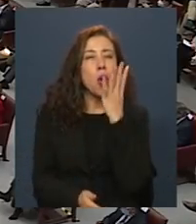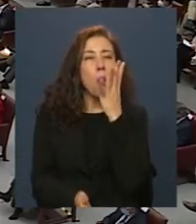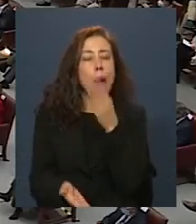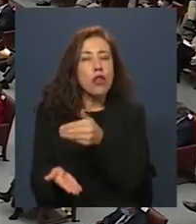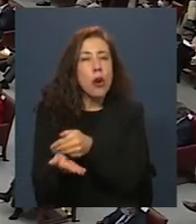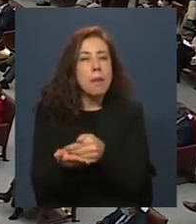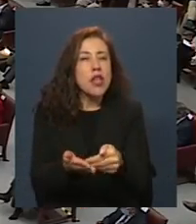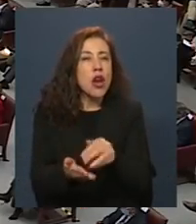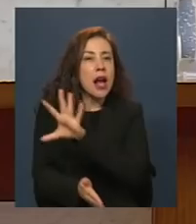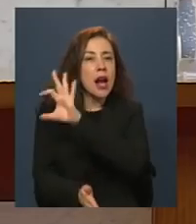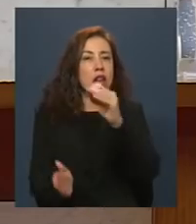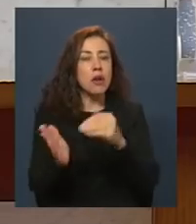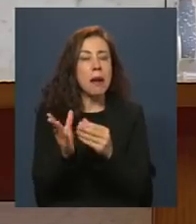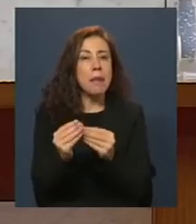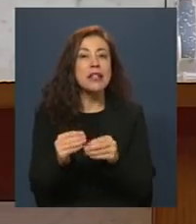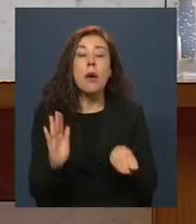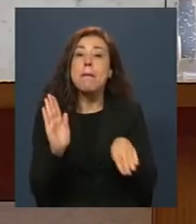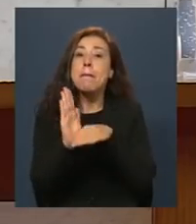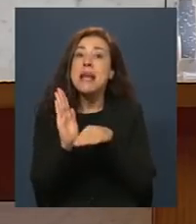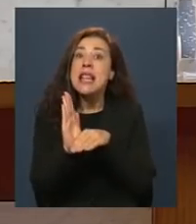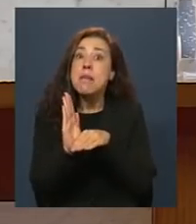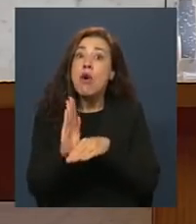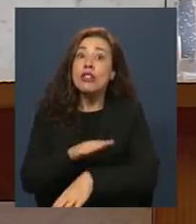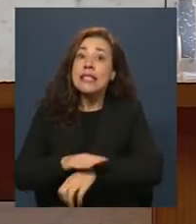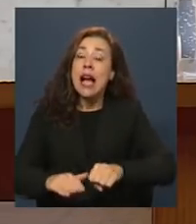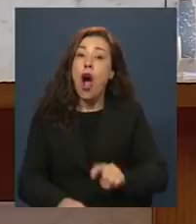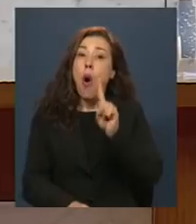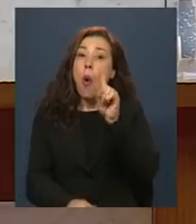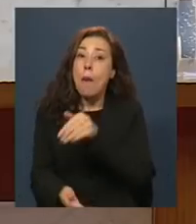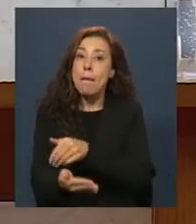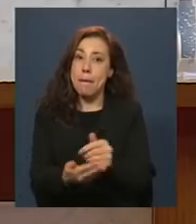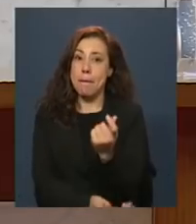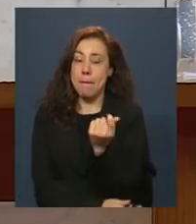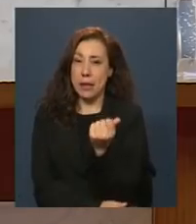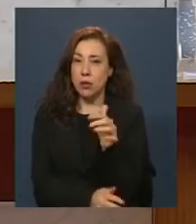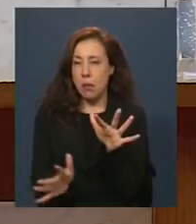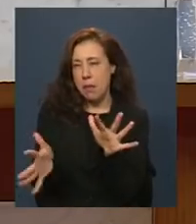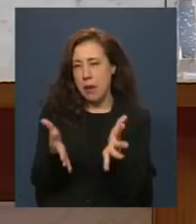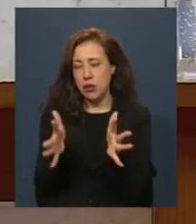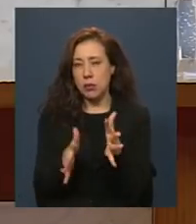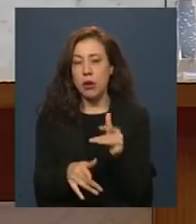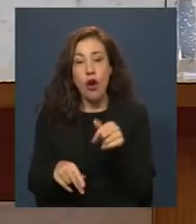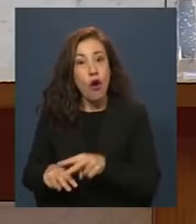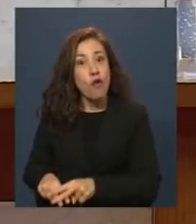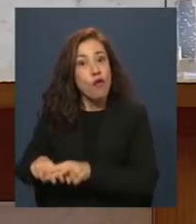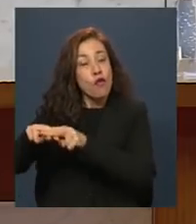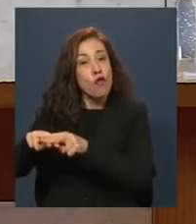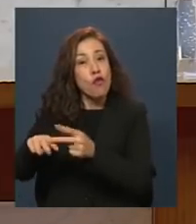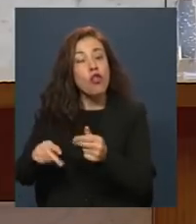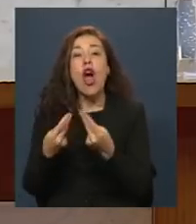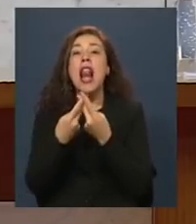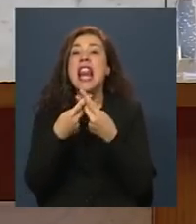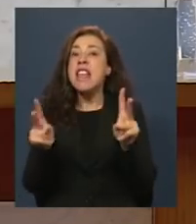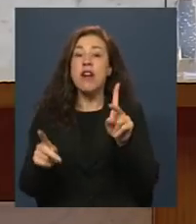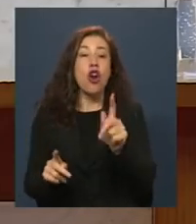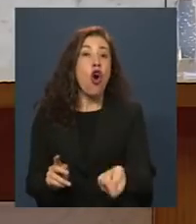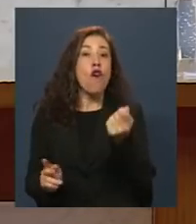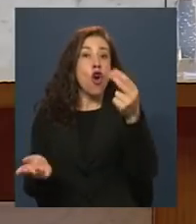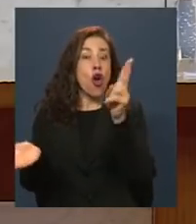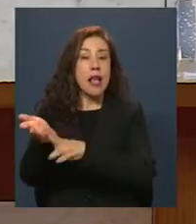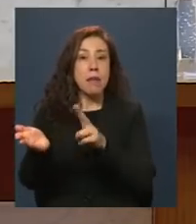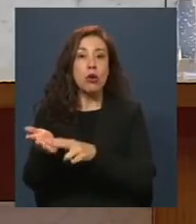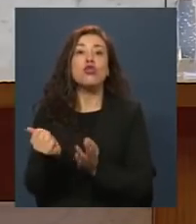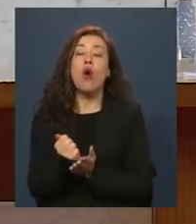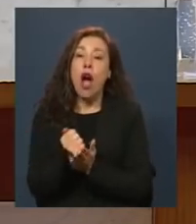millones y con un mínimo de 1 millón de pesos aproximado. Estos fondos fueron libres de impuestos y